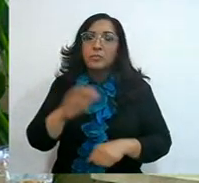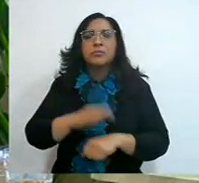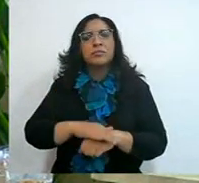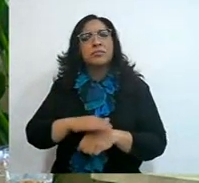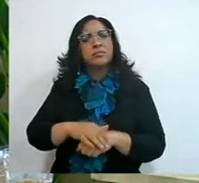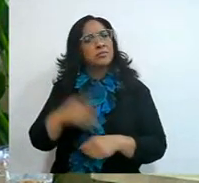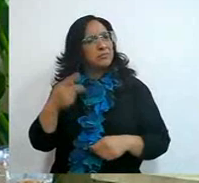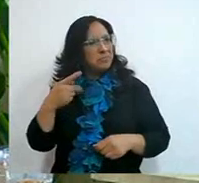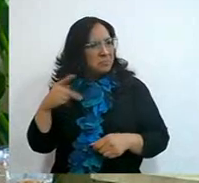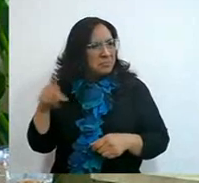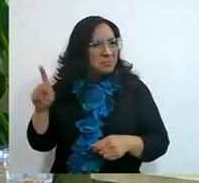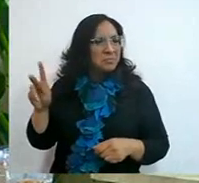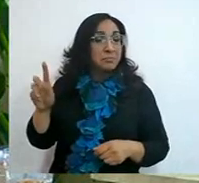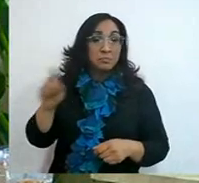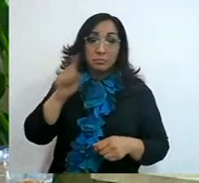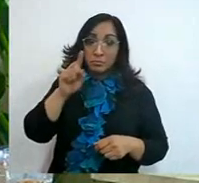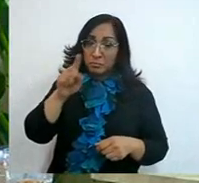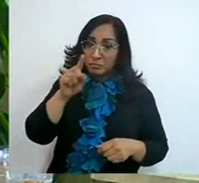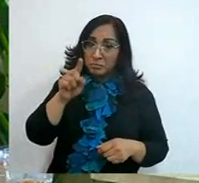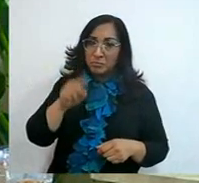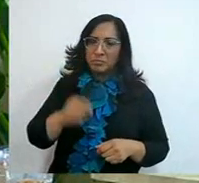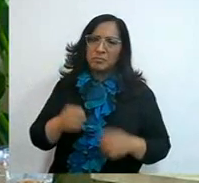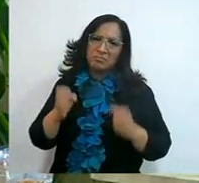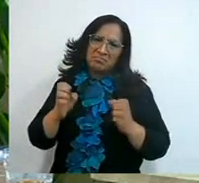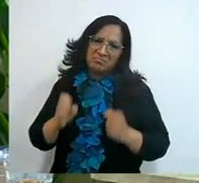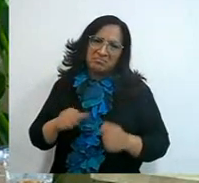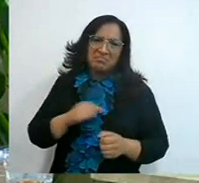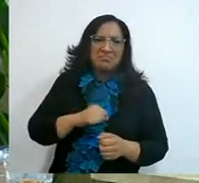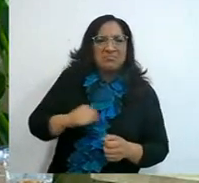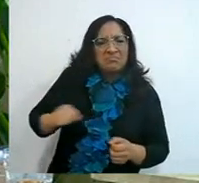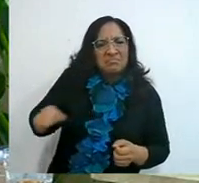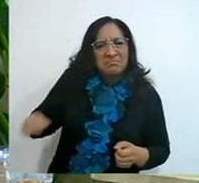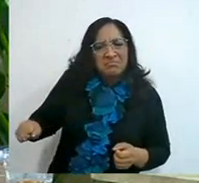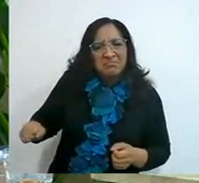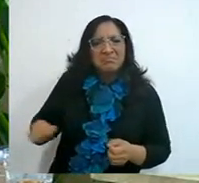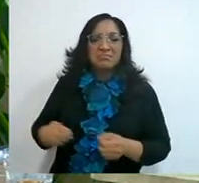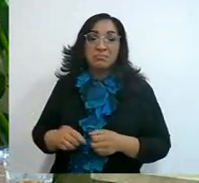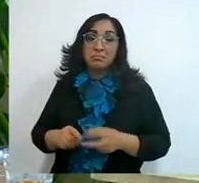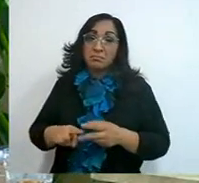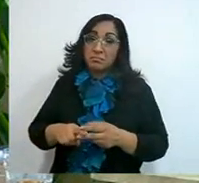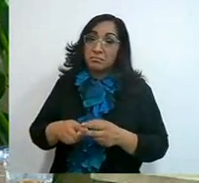se dijo como que contigo no la lleva, y empezamos